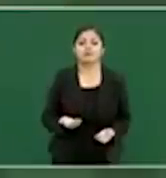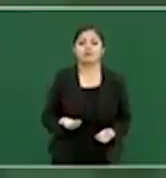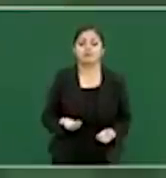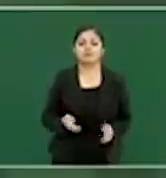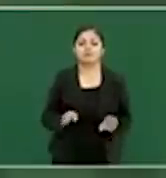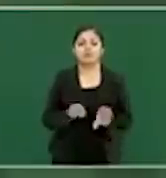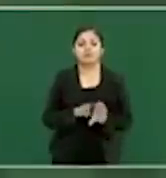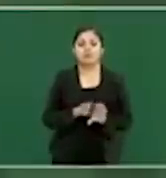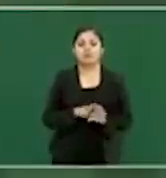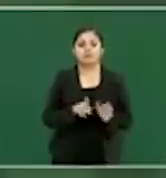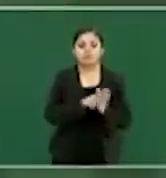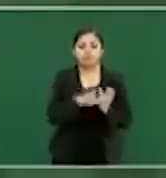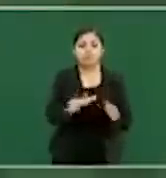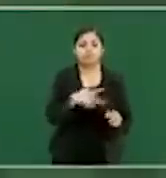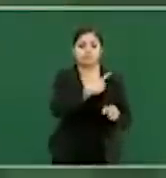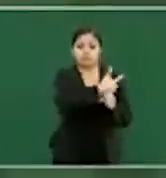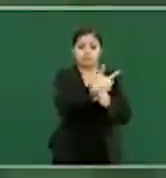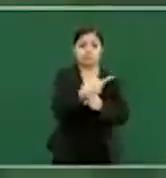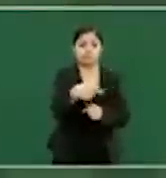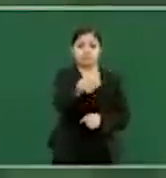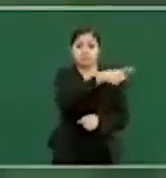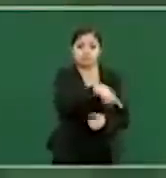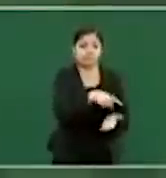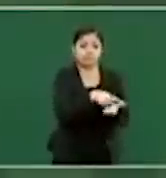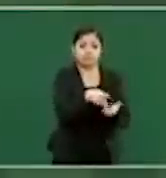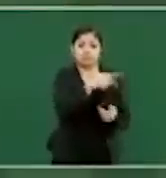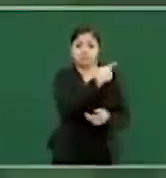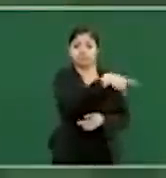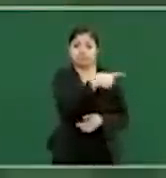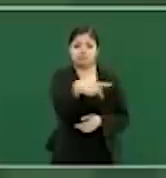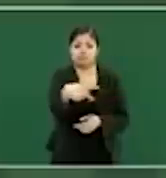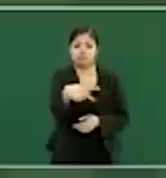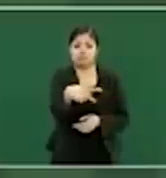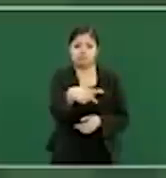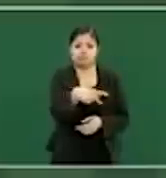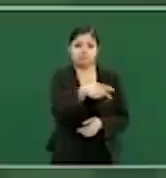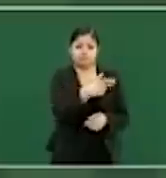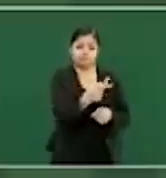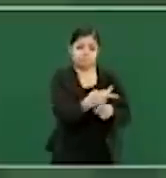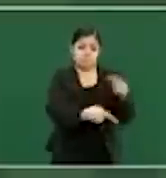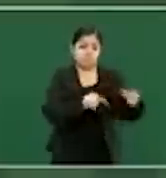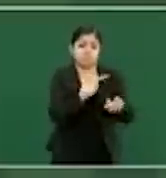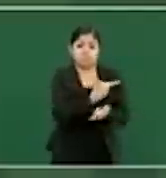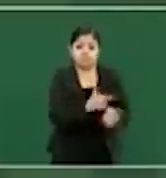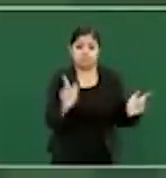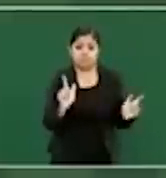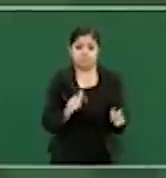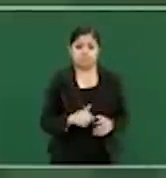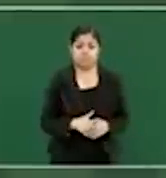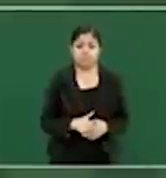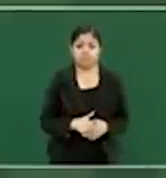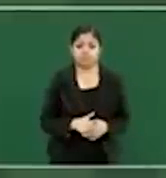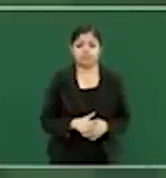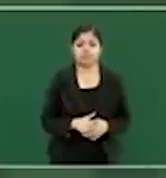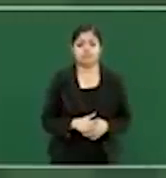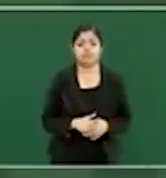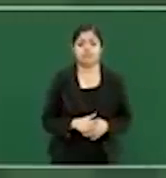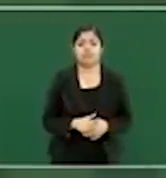una prensa, medios equilibrados, objetivos. Y hablaba yo de